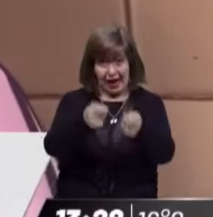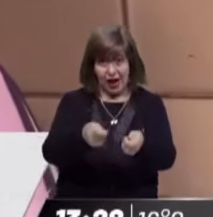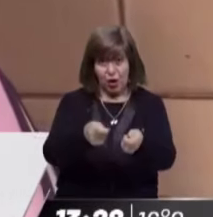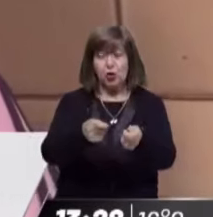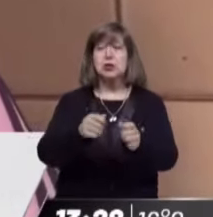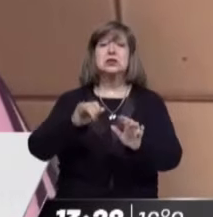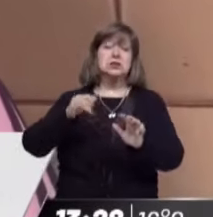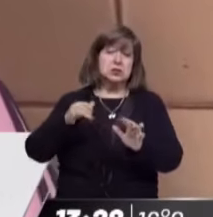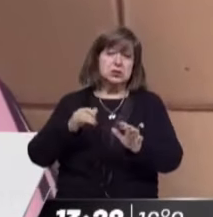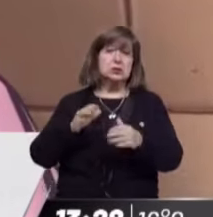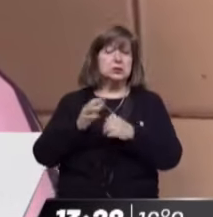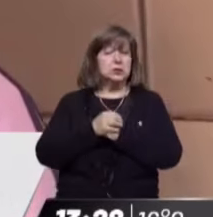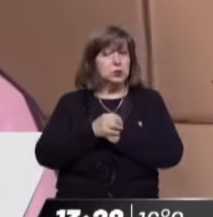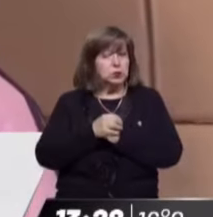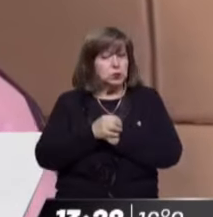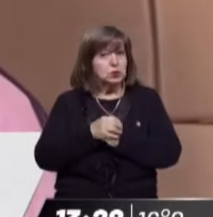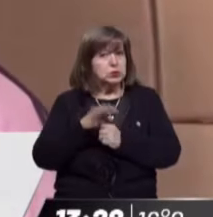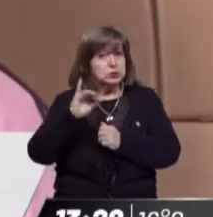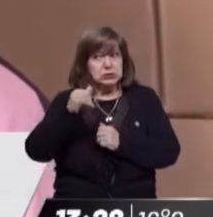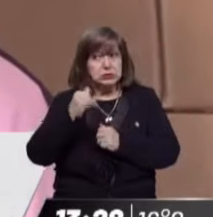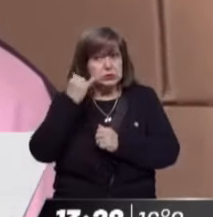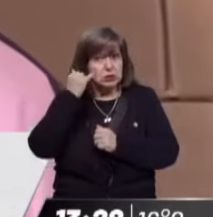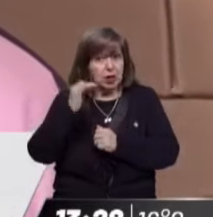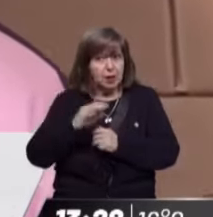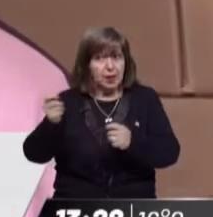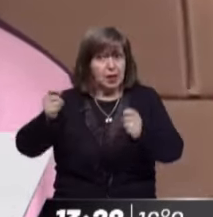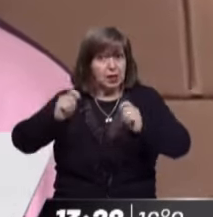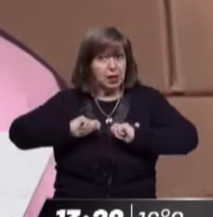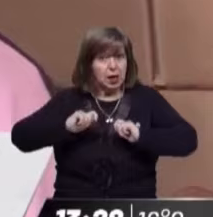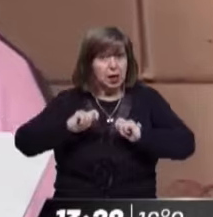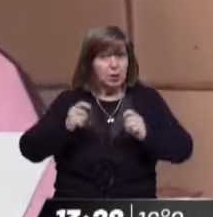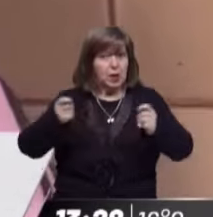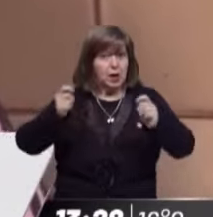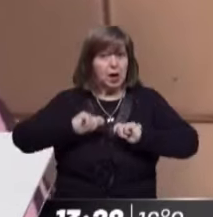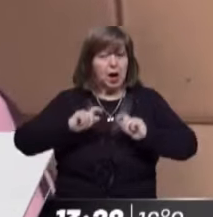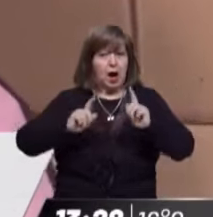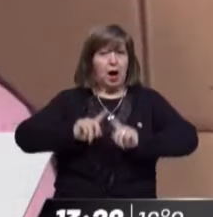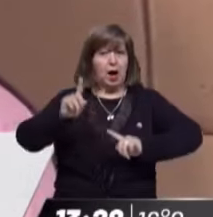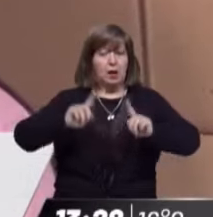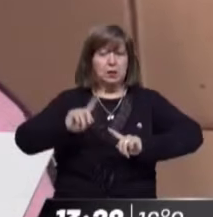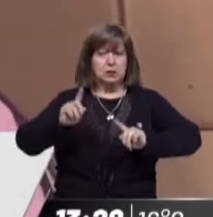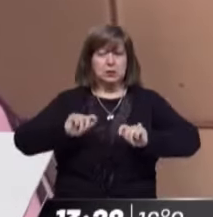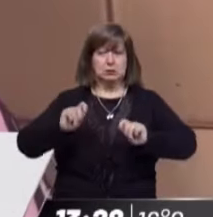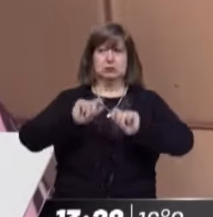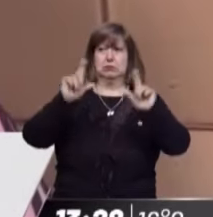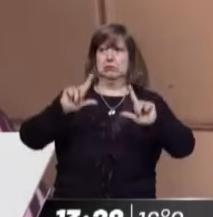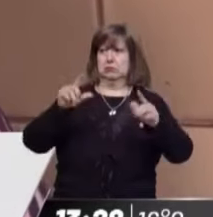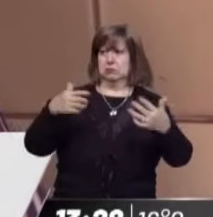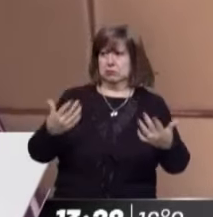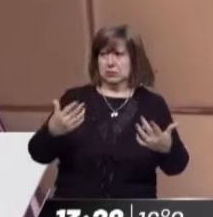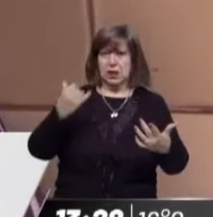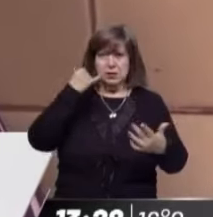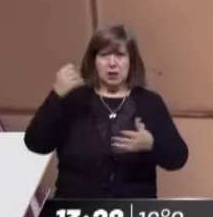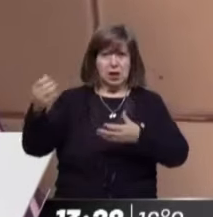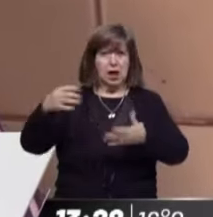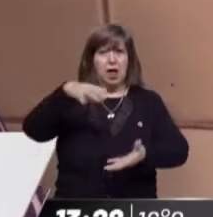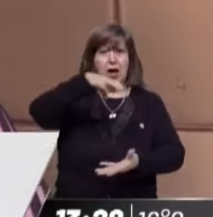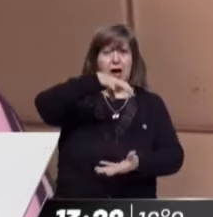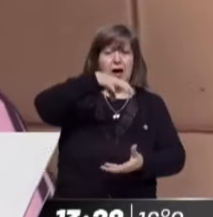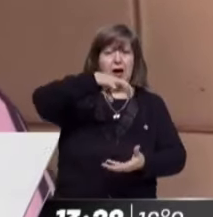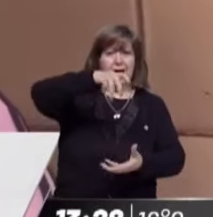de la gente es increíble es increíble eh yo por ahí hay veces que no puedo creerlo porque pienso